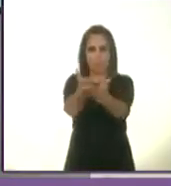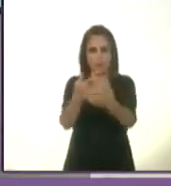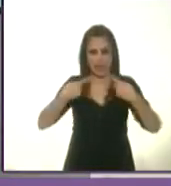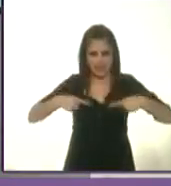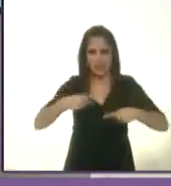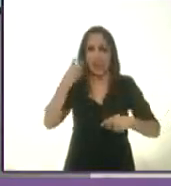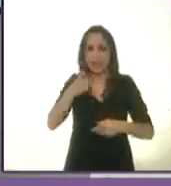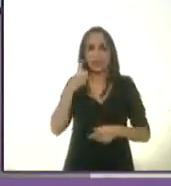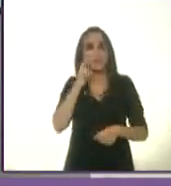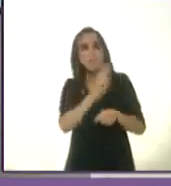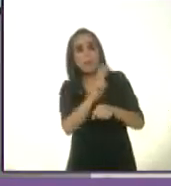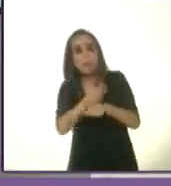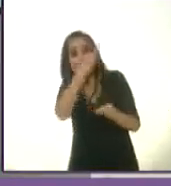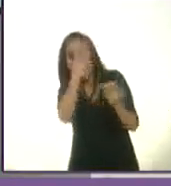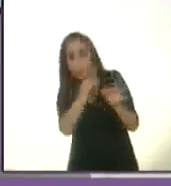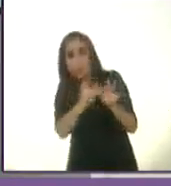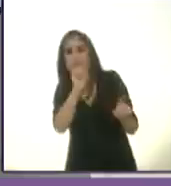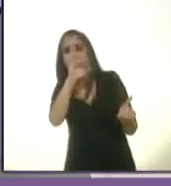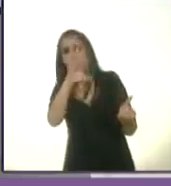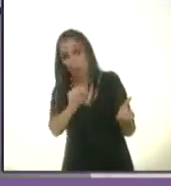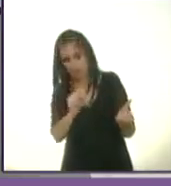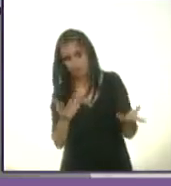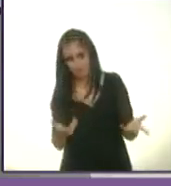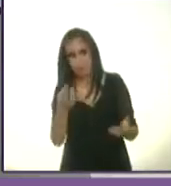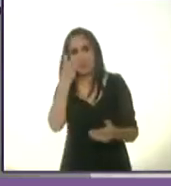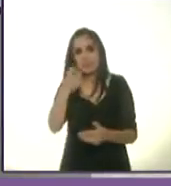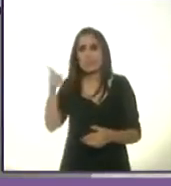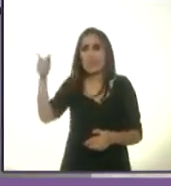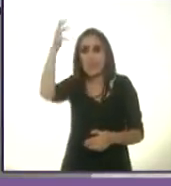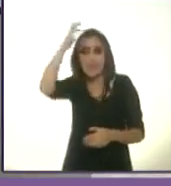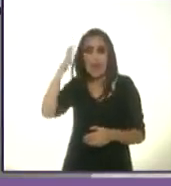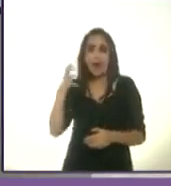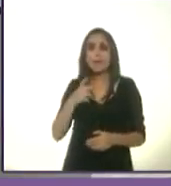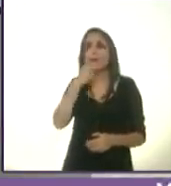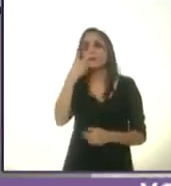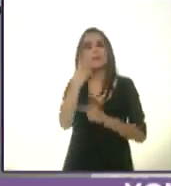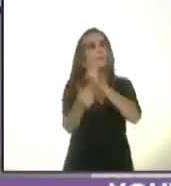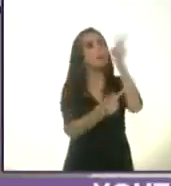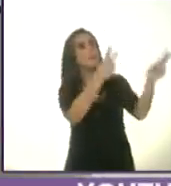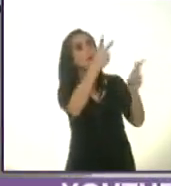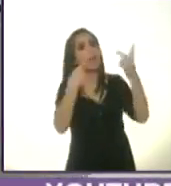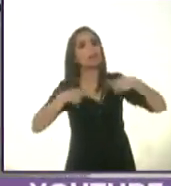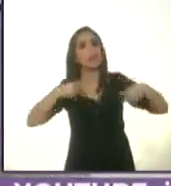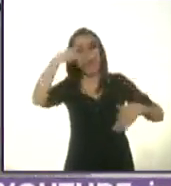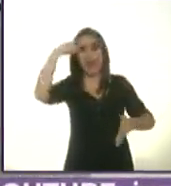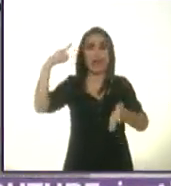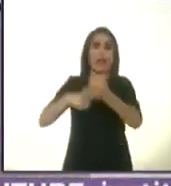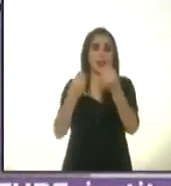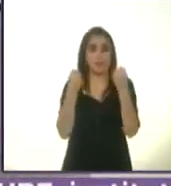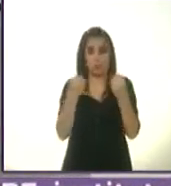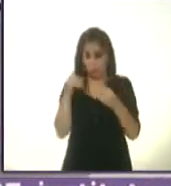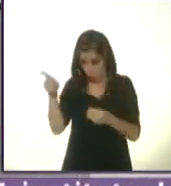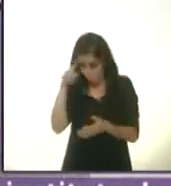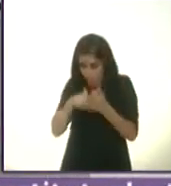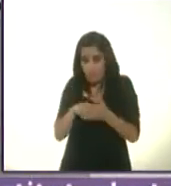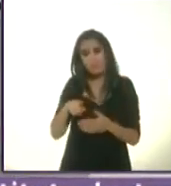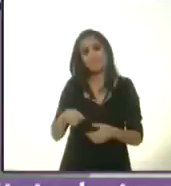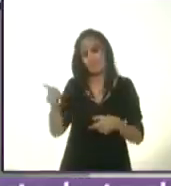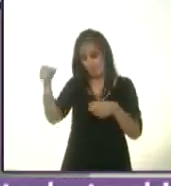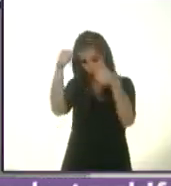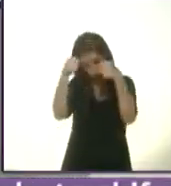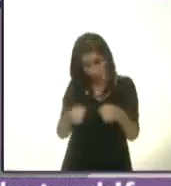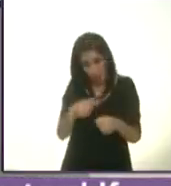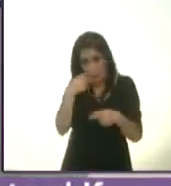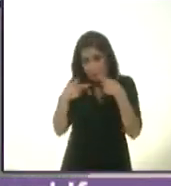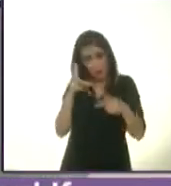y respuesta a claudia que cree mucho en las encuestas que si tanto cree en las encuestas pues no estés tan segura de lo que viene